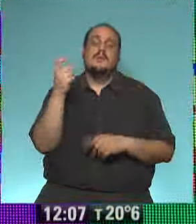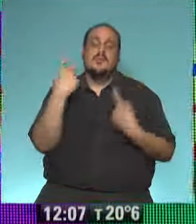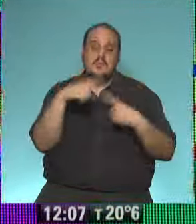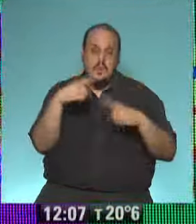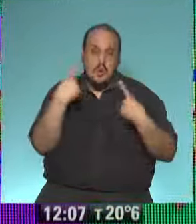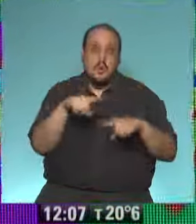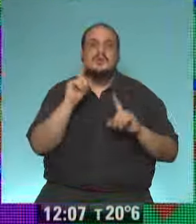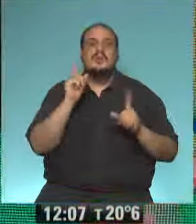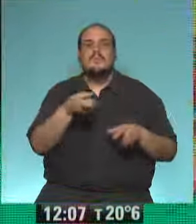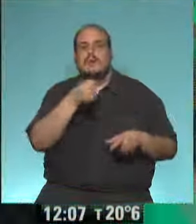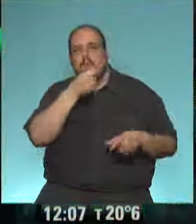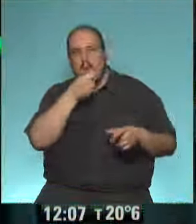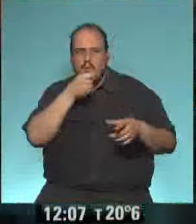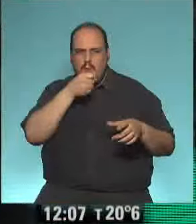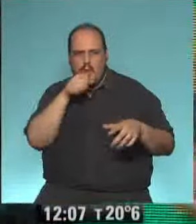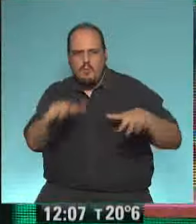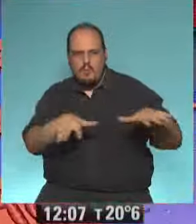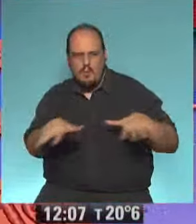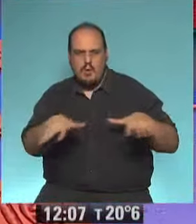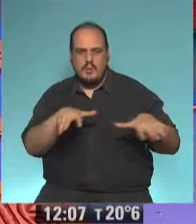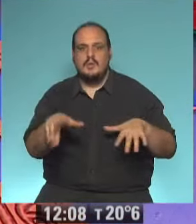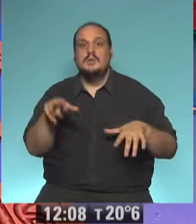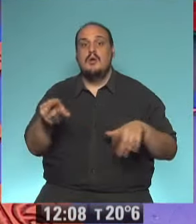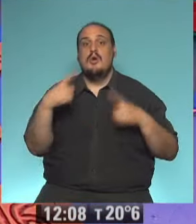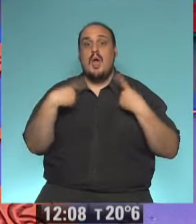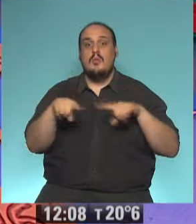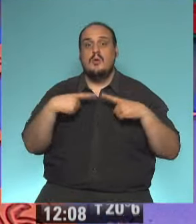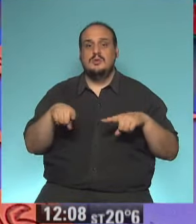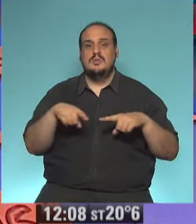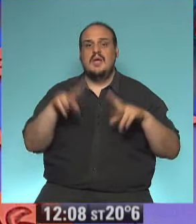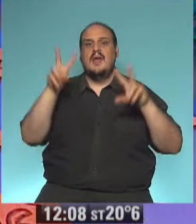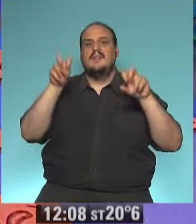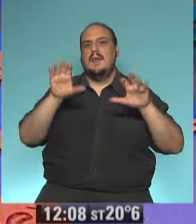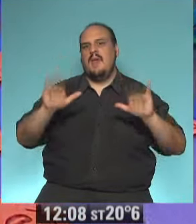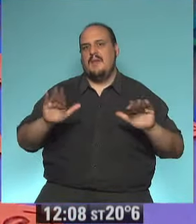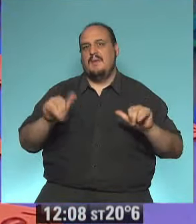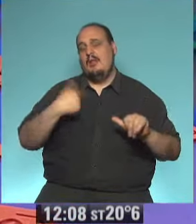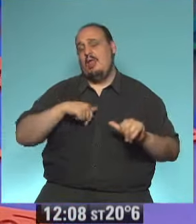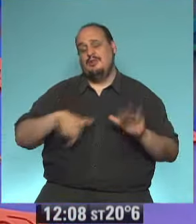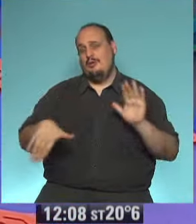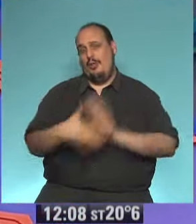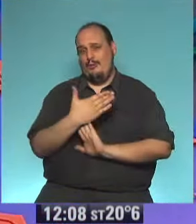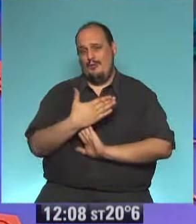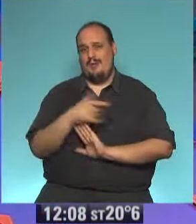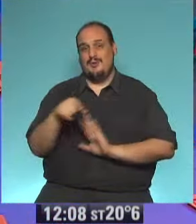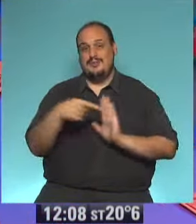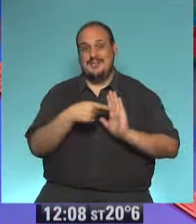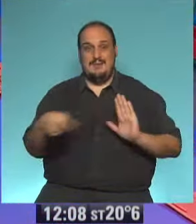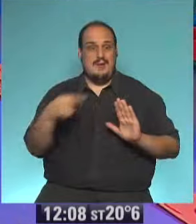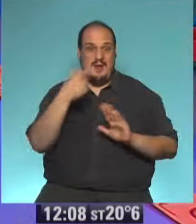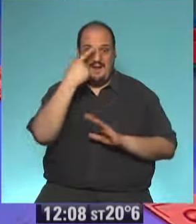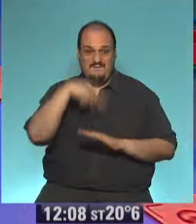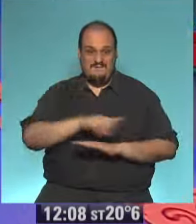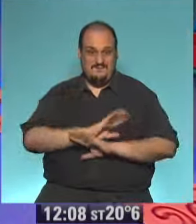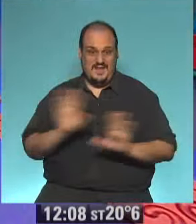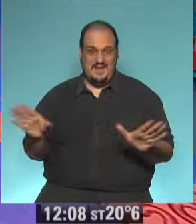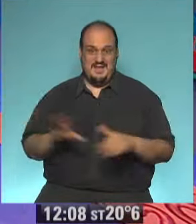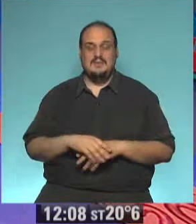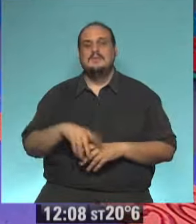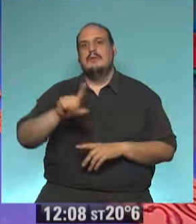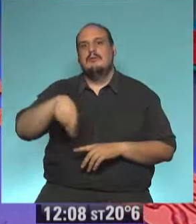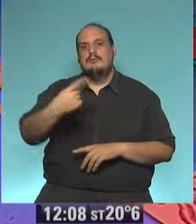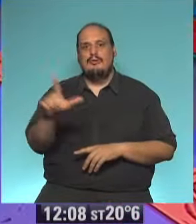con el freestyle también. Y hablando de música, que suene el tema de despedida porque nos despedimos de esta semana. Y nos vemos